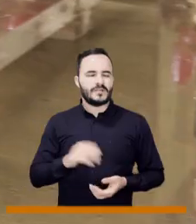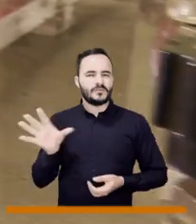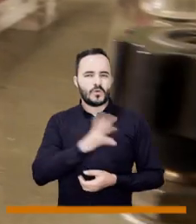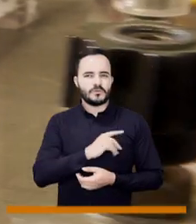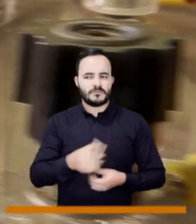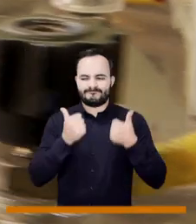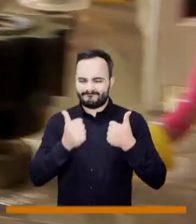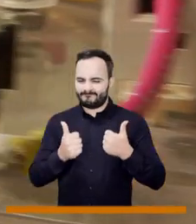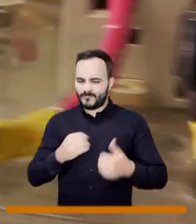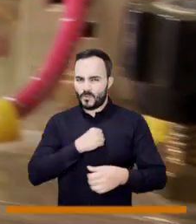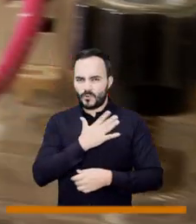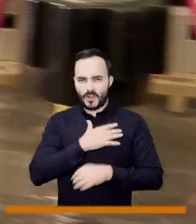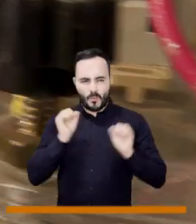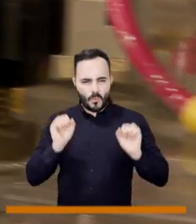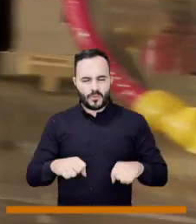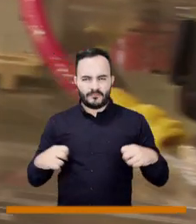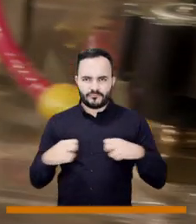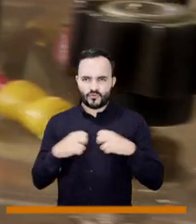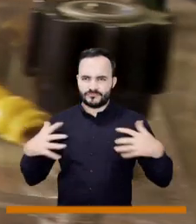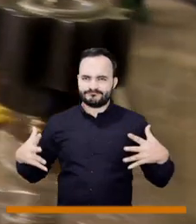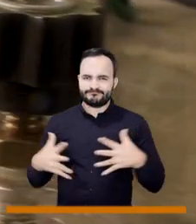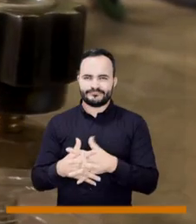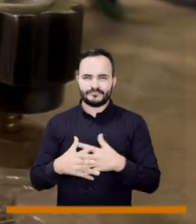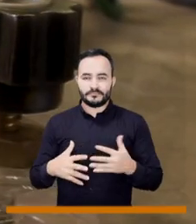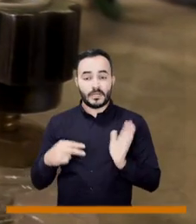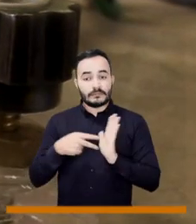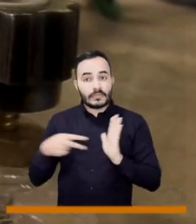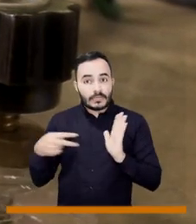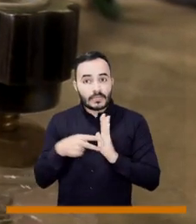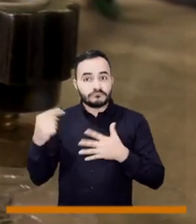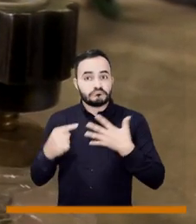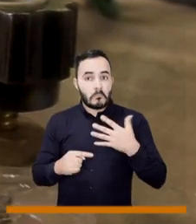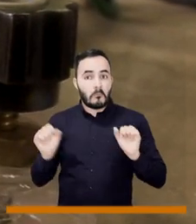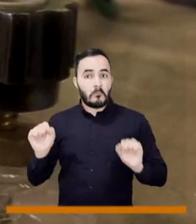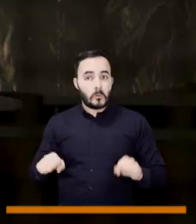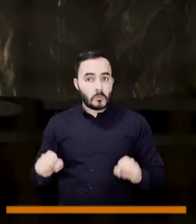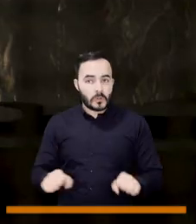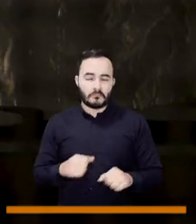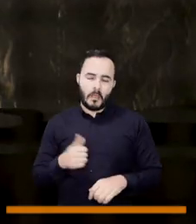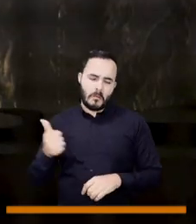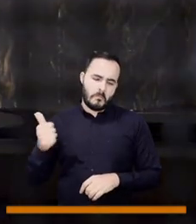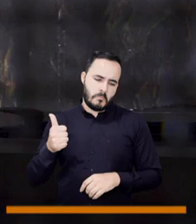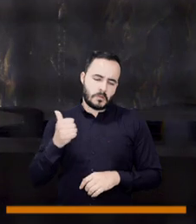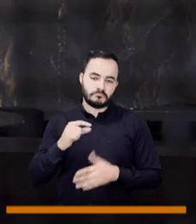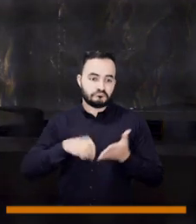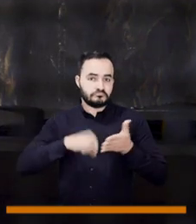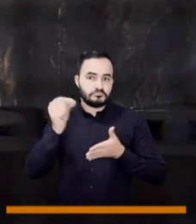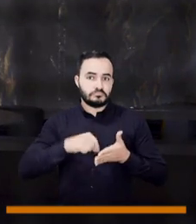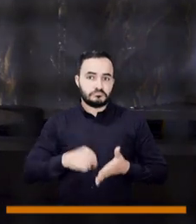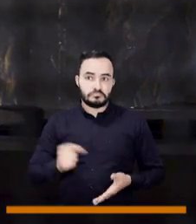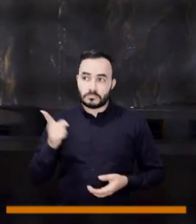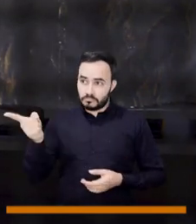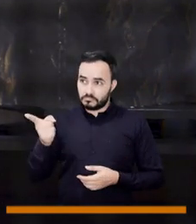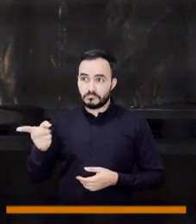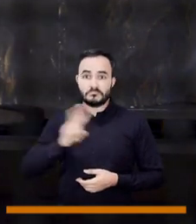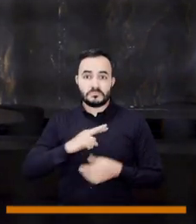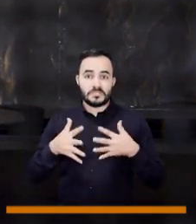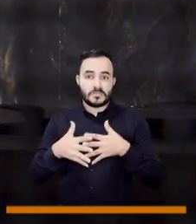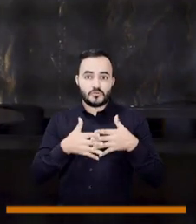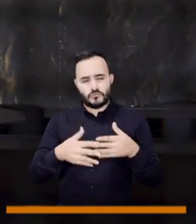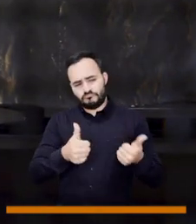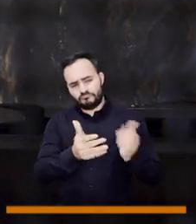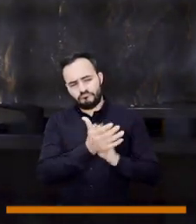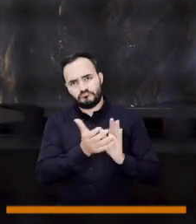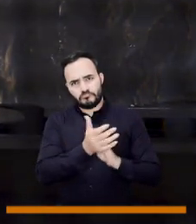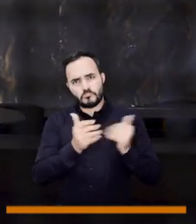unas oportunidades de electrificación y unas técnicas para hacerlo que apreciaron supremamente bien en nuestros clientes en los